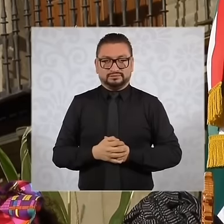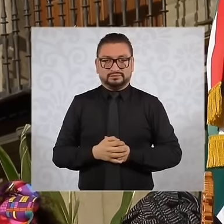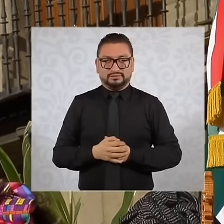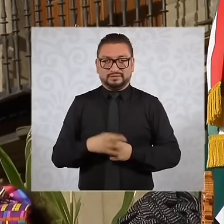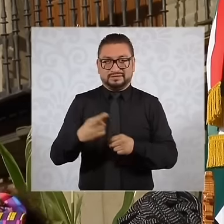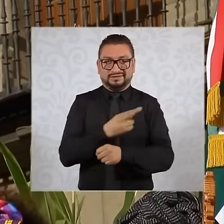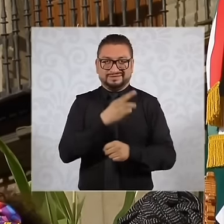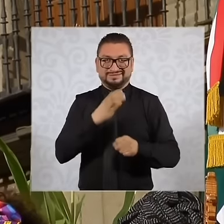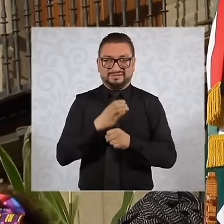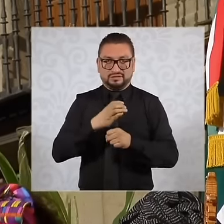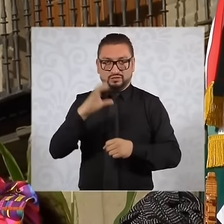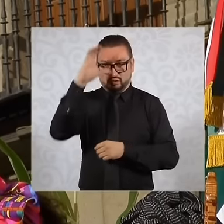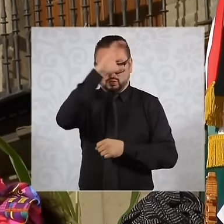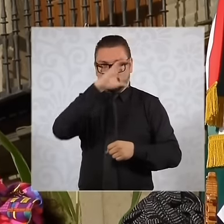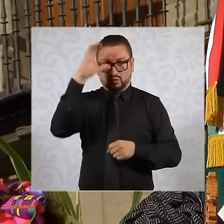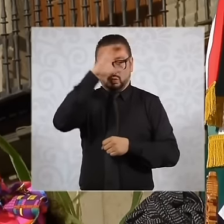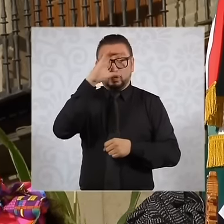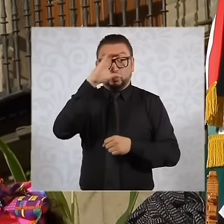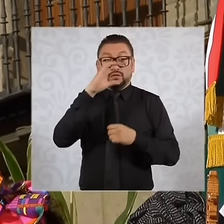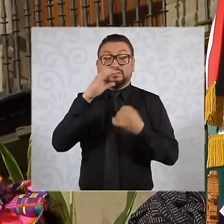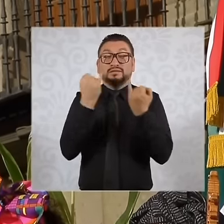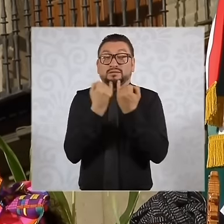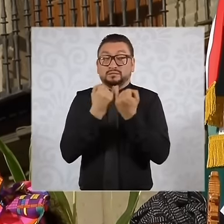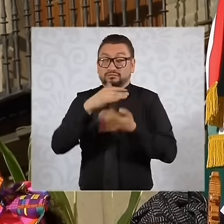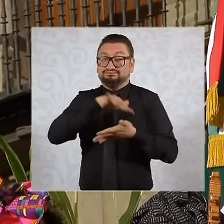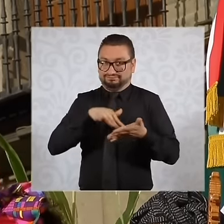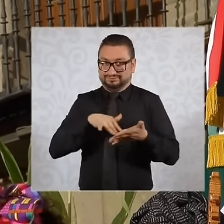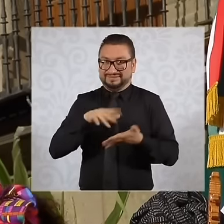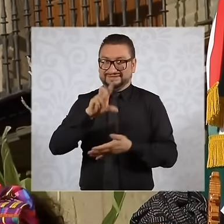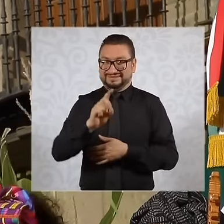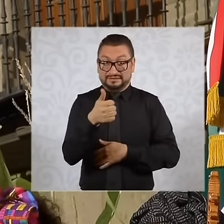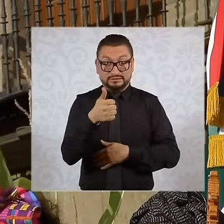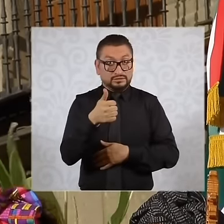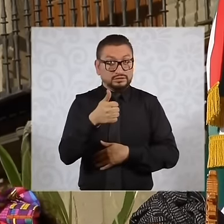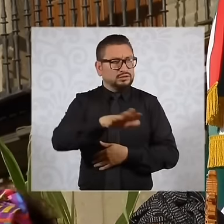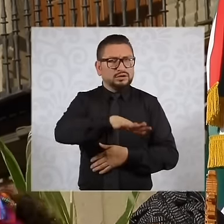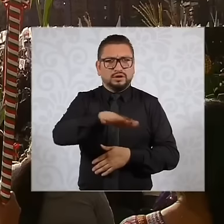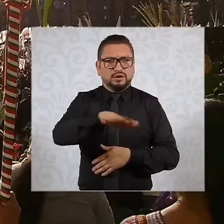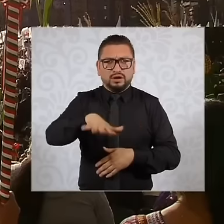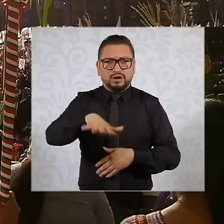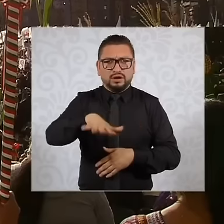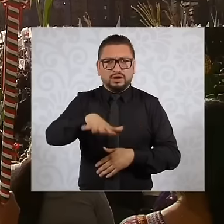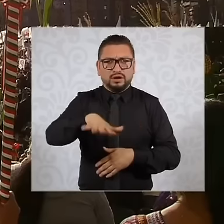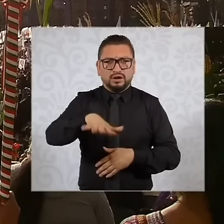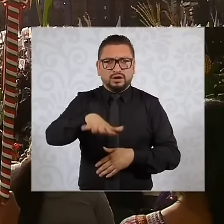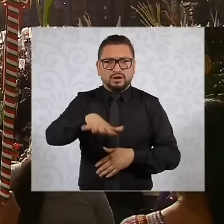República Cultural y Lectora. 36. ¿Ya se cansaron?